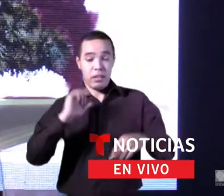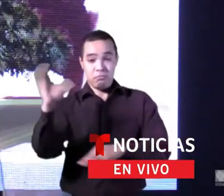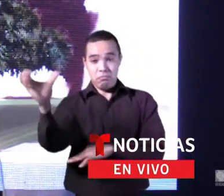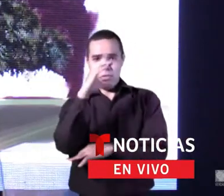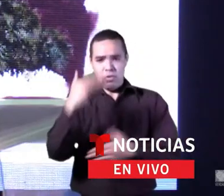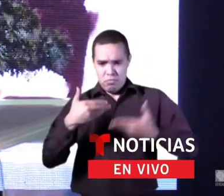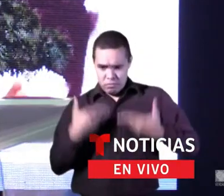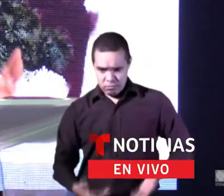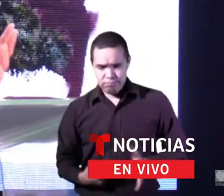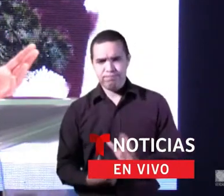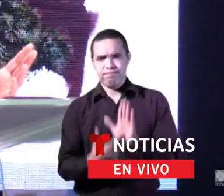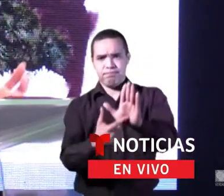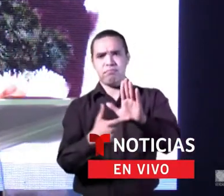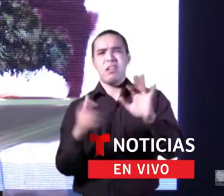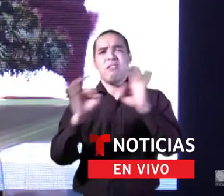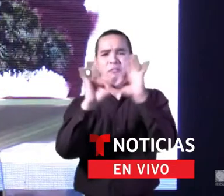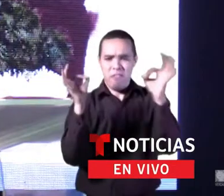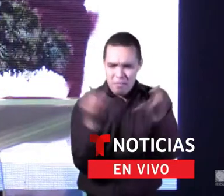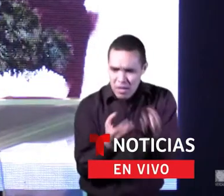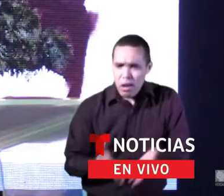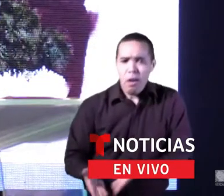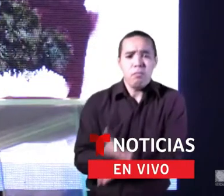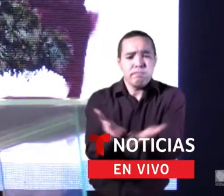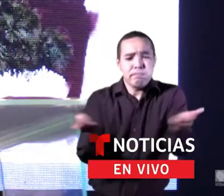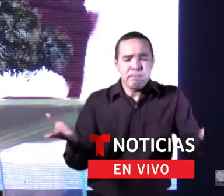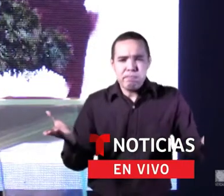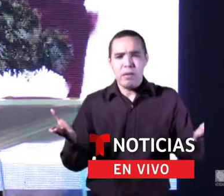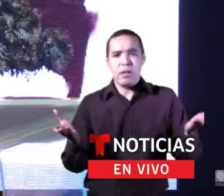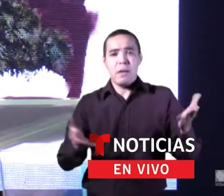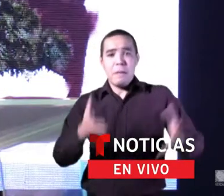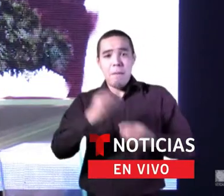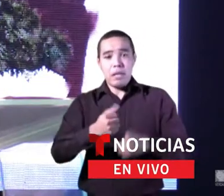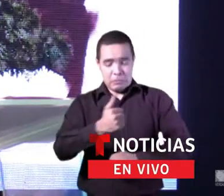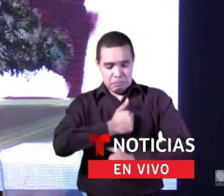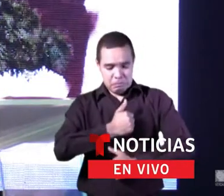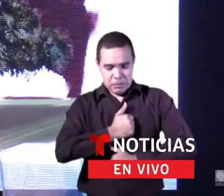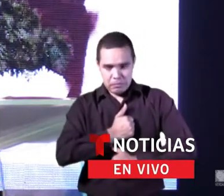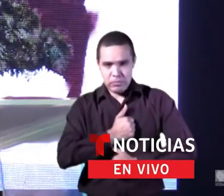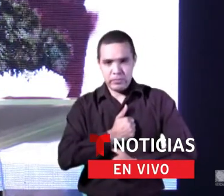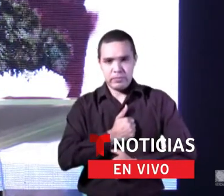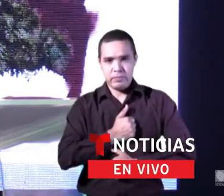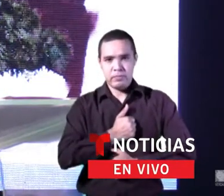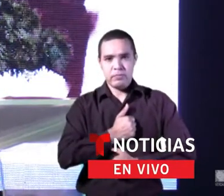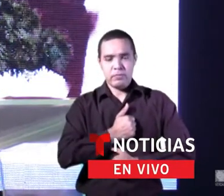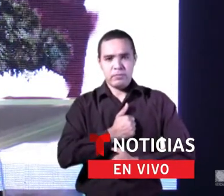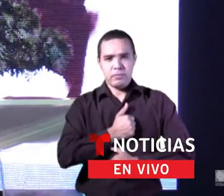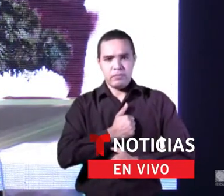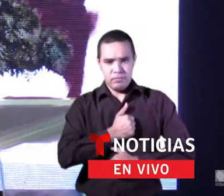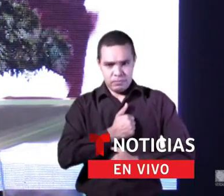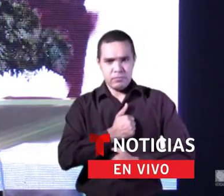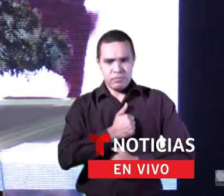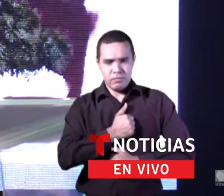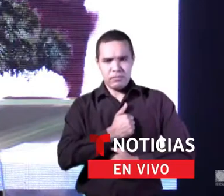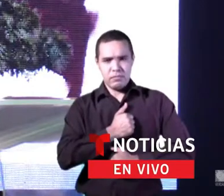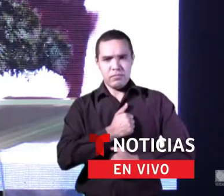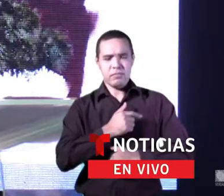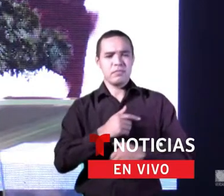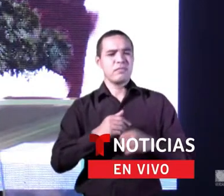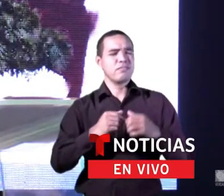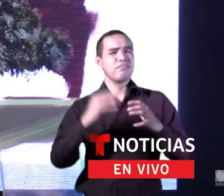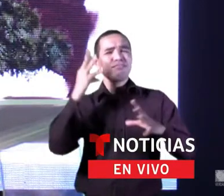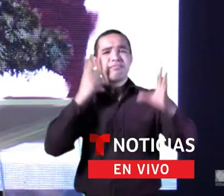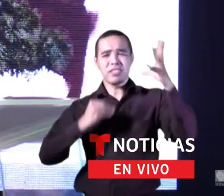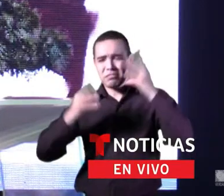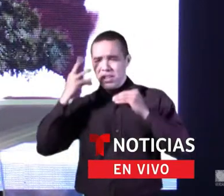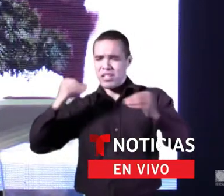frente a nuestras familias ya nosotros mismos provenientes de todas las experiencias de